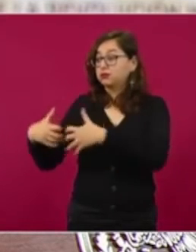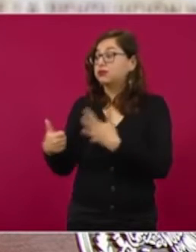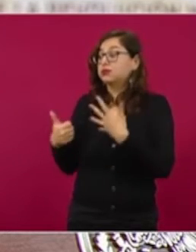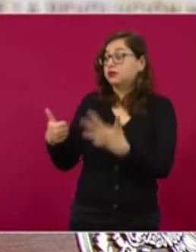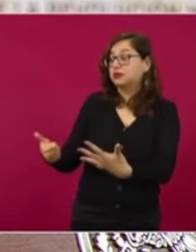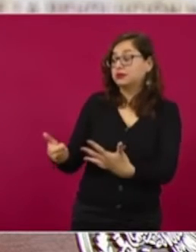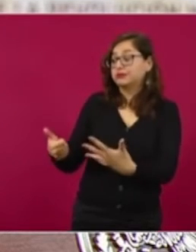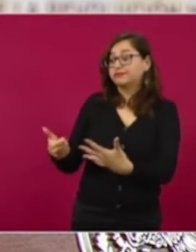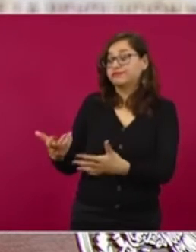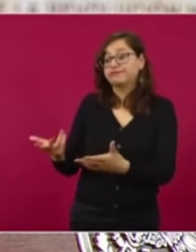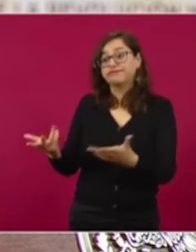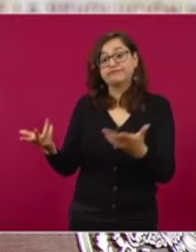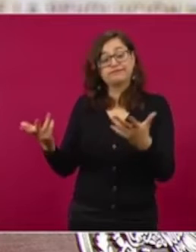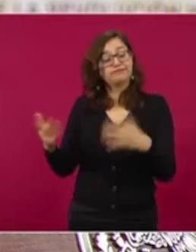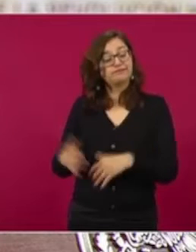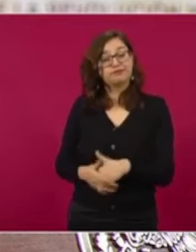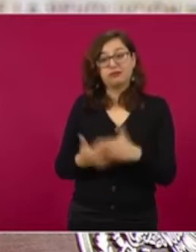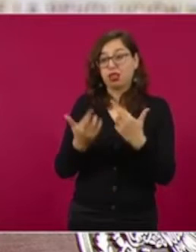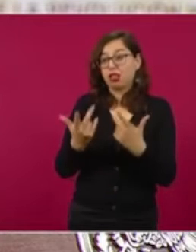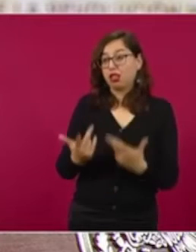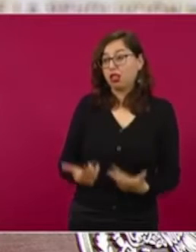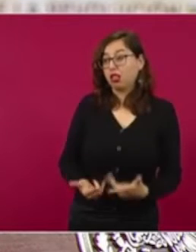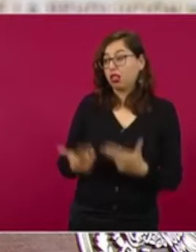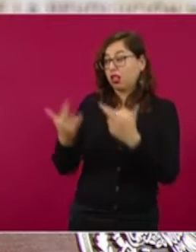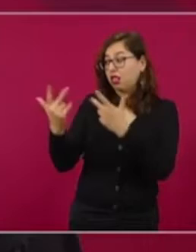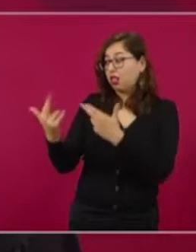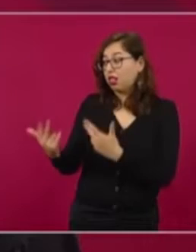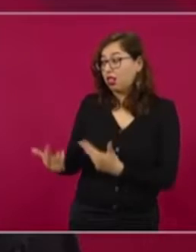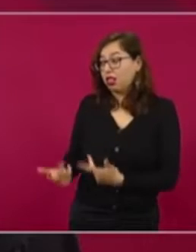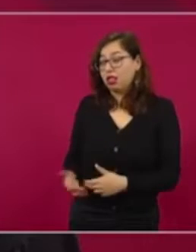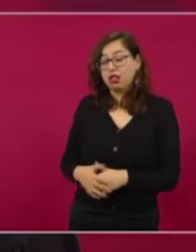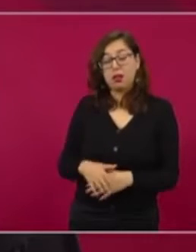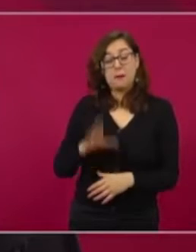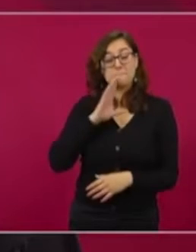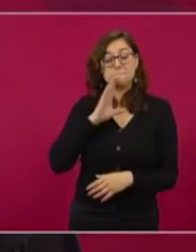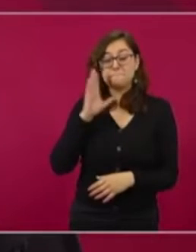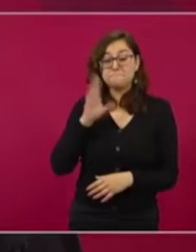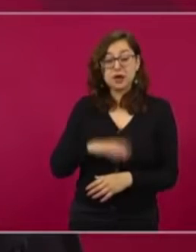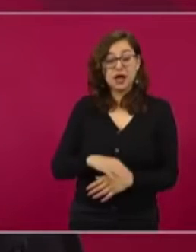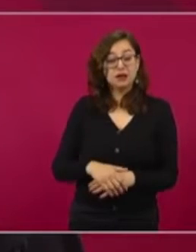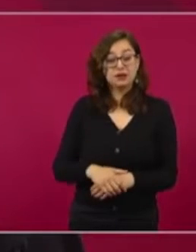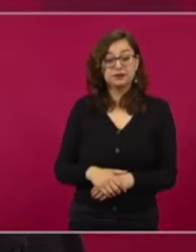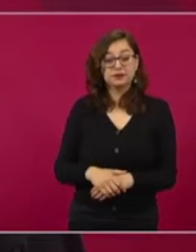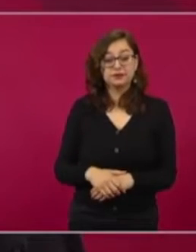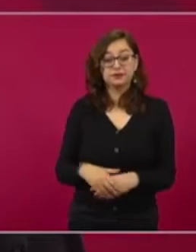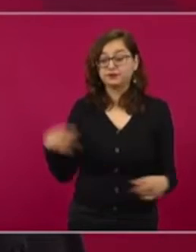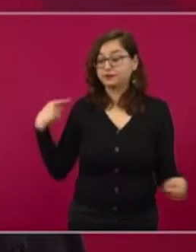estaban en muy mal estado. Llevamos 3 años invirtiendo.